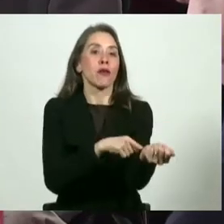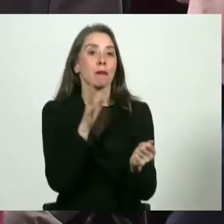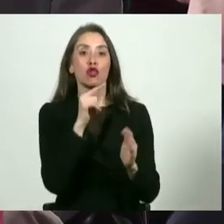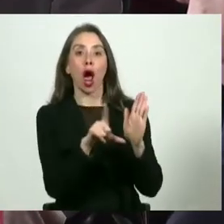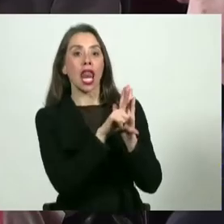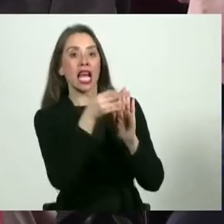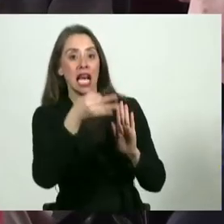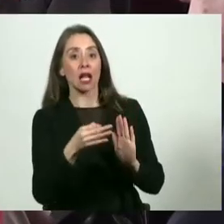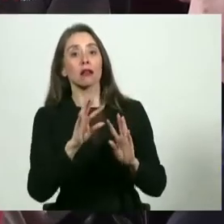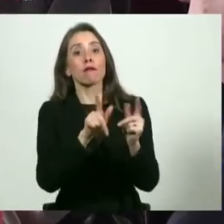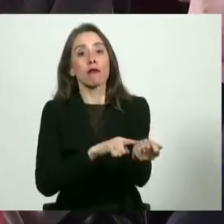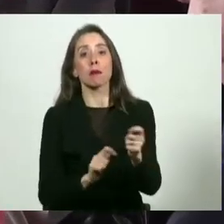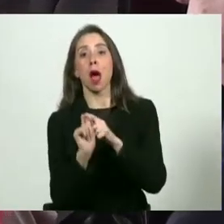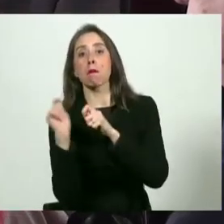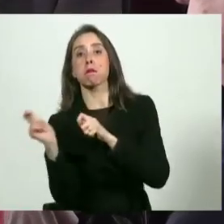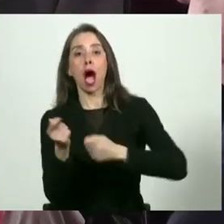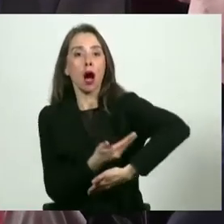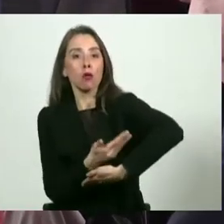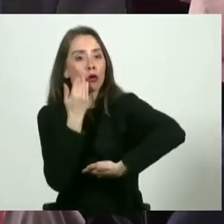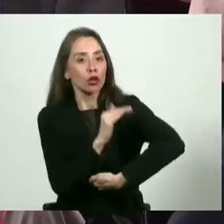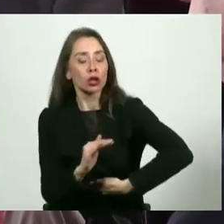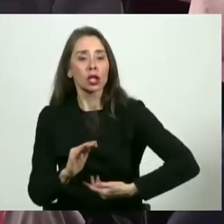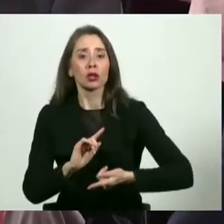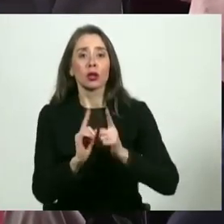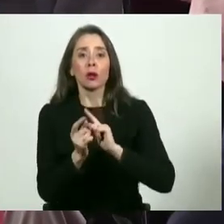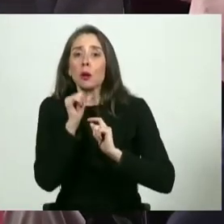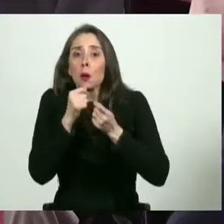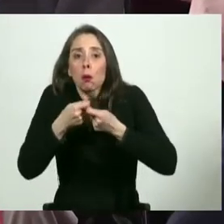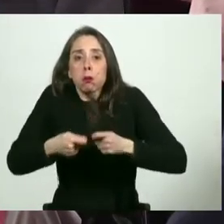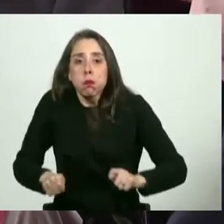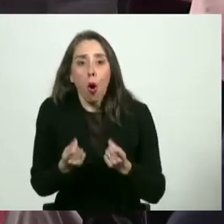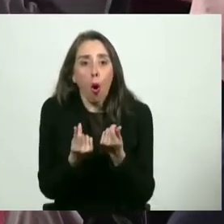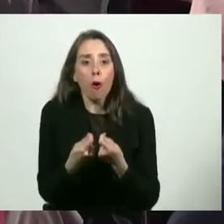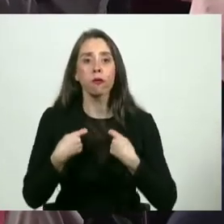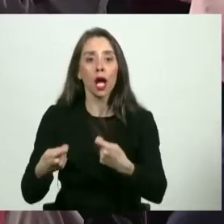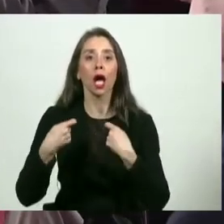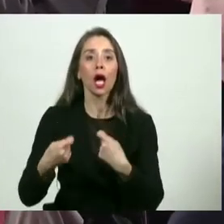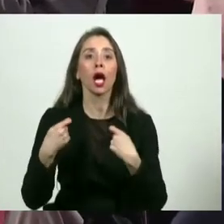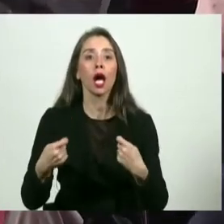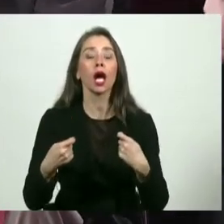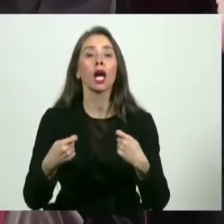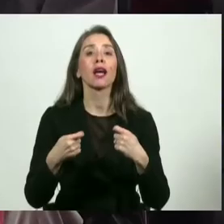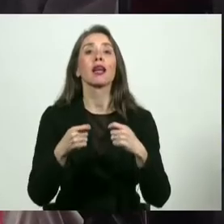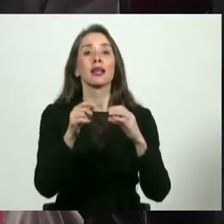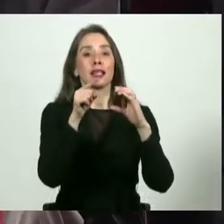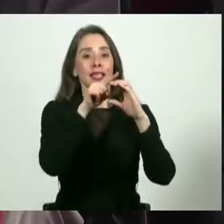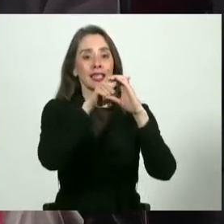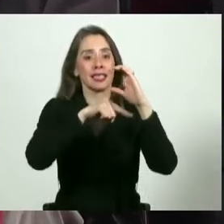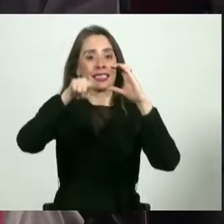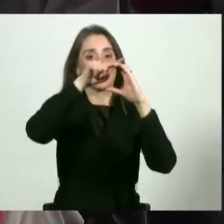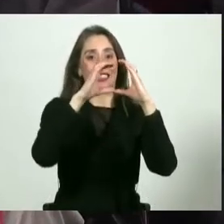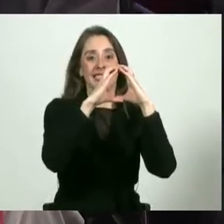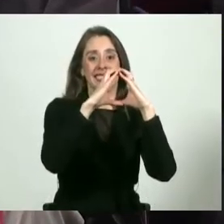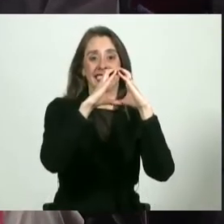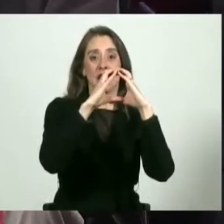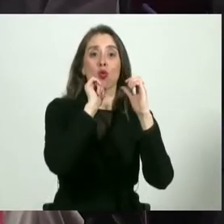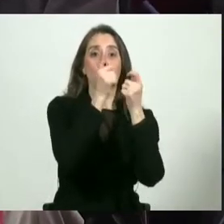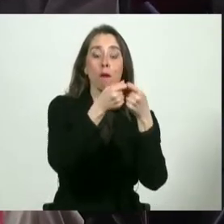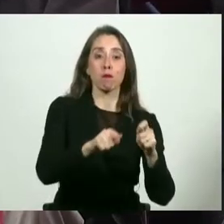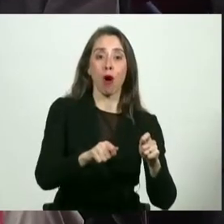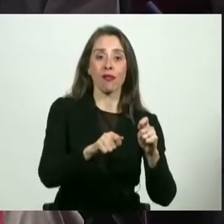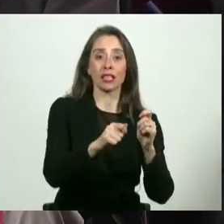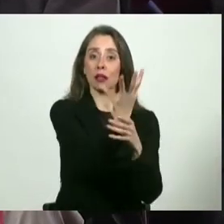desaparecer. Esa es nuestra función. No queremos ser más necesarios. O sea, queremos dedicarnos a otra cosa. Pero tenemos que estar acá presionando por la